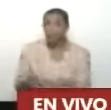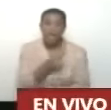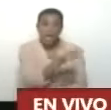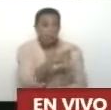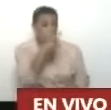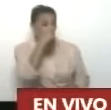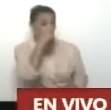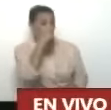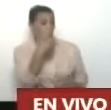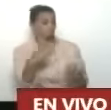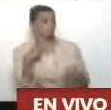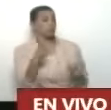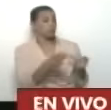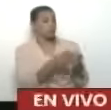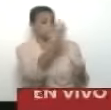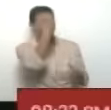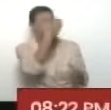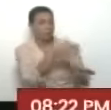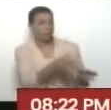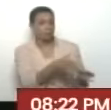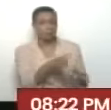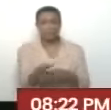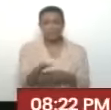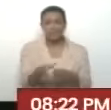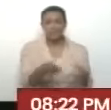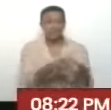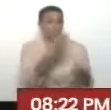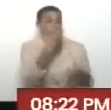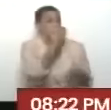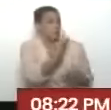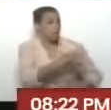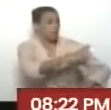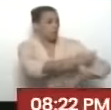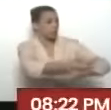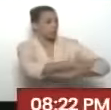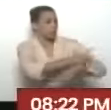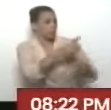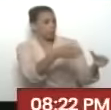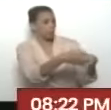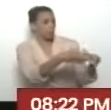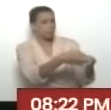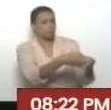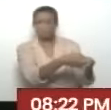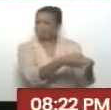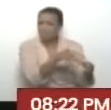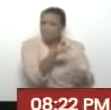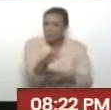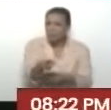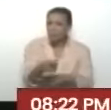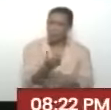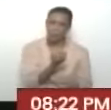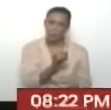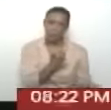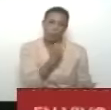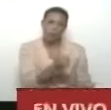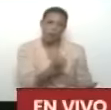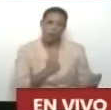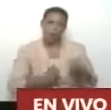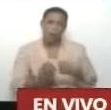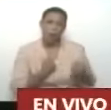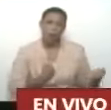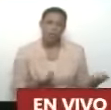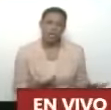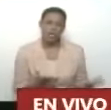educados, pero siendo ellos los educados, se convierten en unos... Ellos son la gente de bien. Sí, sí. Y son unos verdaderos trogloditas, porque en el fondo son